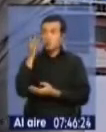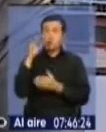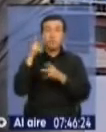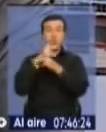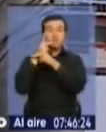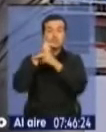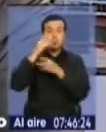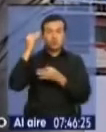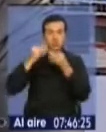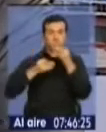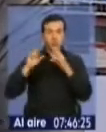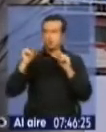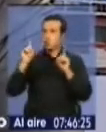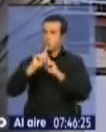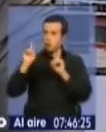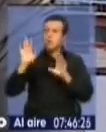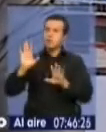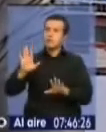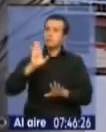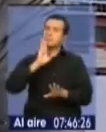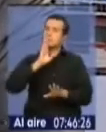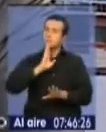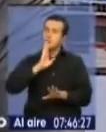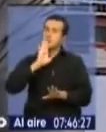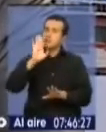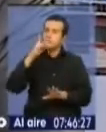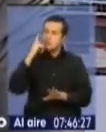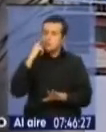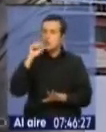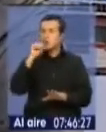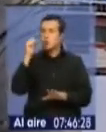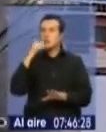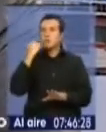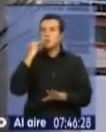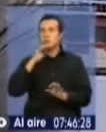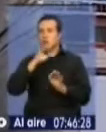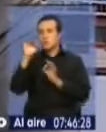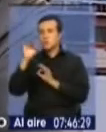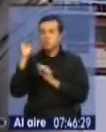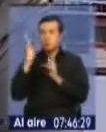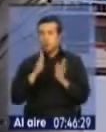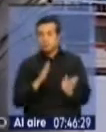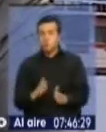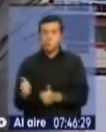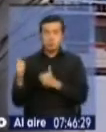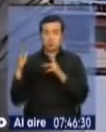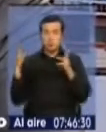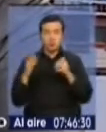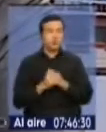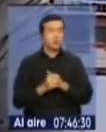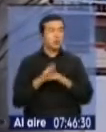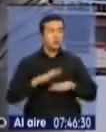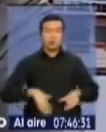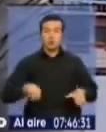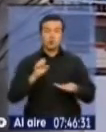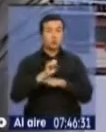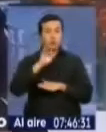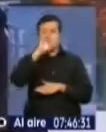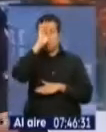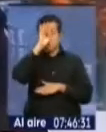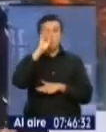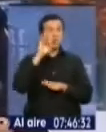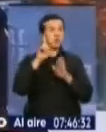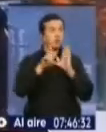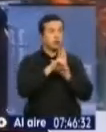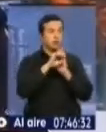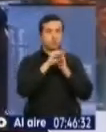la Judicatura que no eche a andar todavía el COGEP, que vea algún mecanismo de diferimiento porque no estamos preparados. Y en efecto, no estamos preparados. El COGEP es